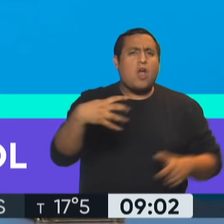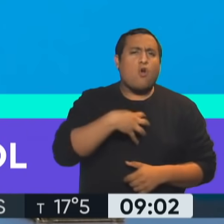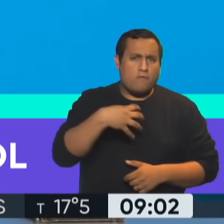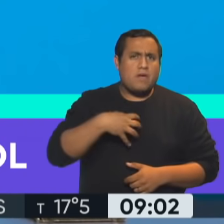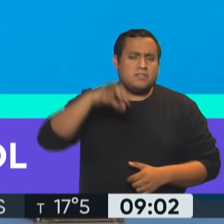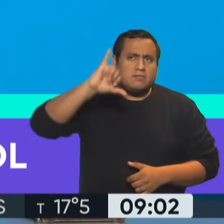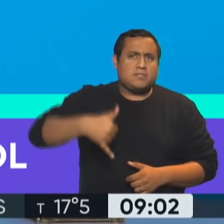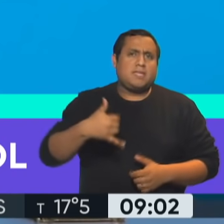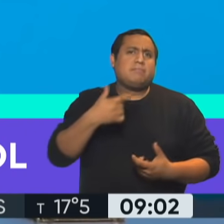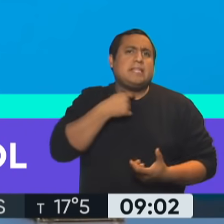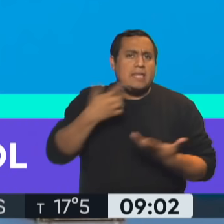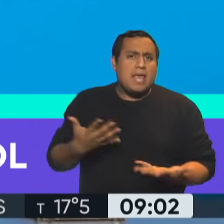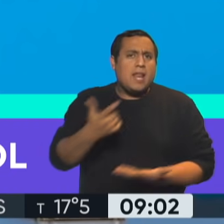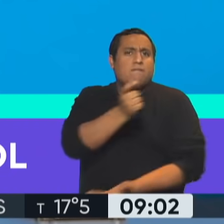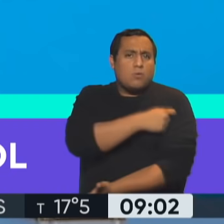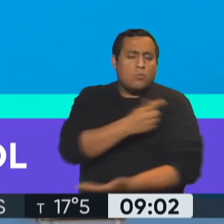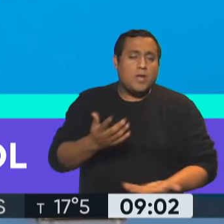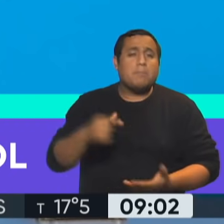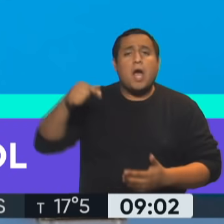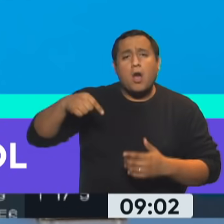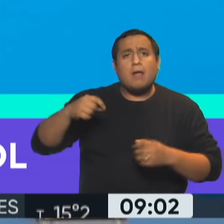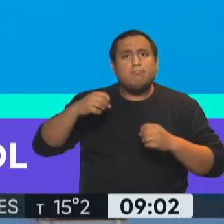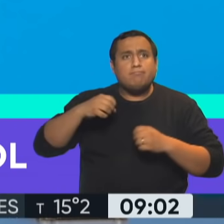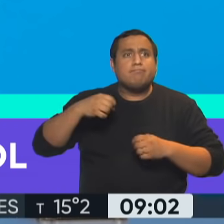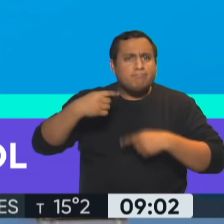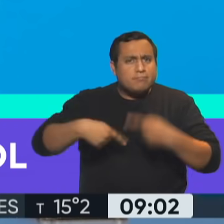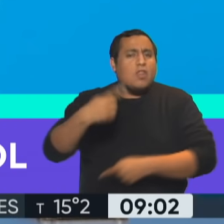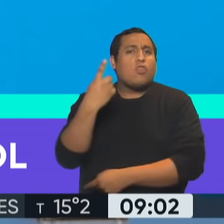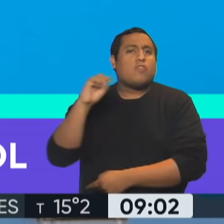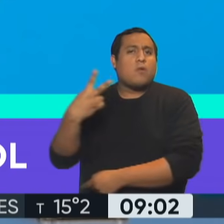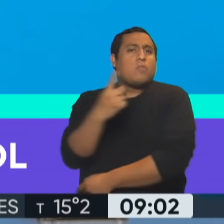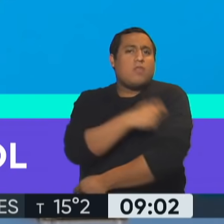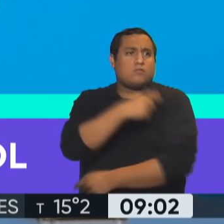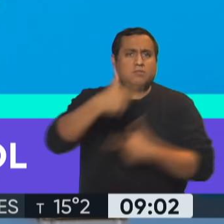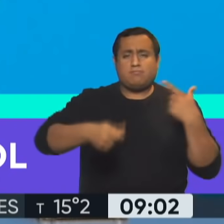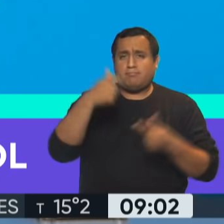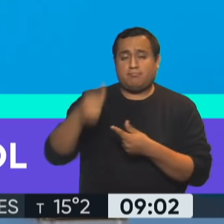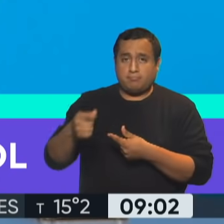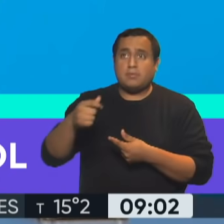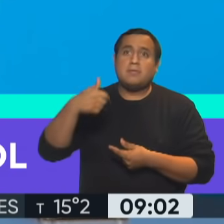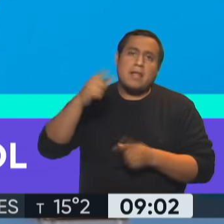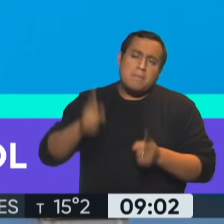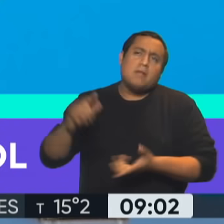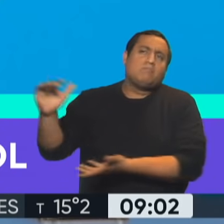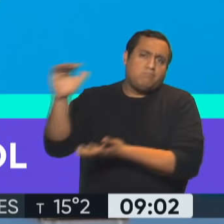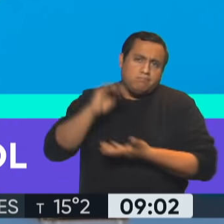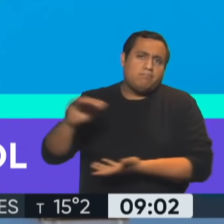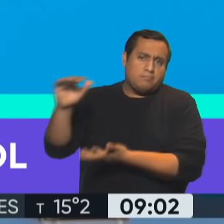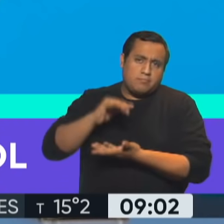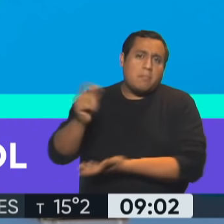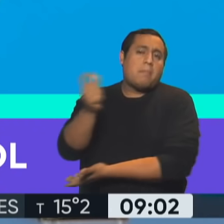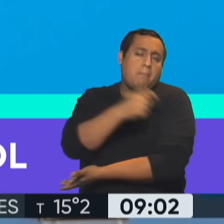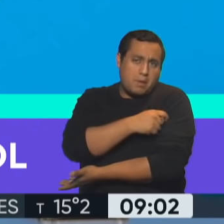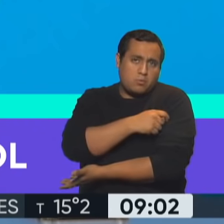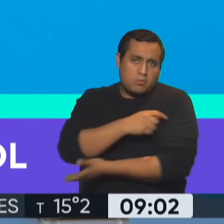ciudadanía. Estamos avanzando en las segundas dosis en función de la llegada de las vacunas y del cumplimiento de los